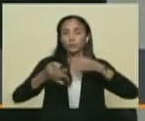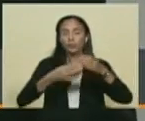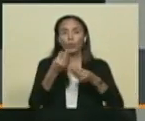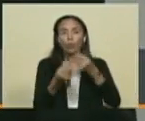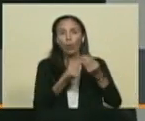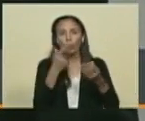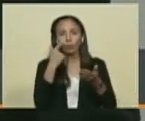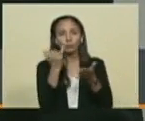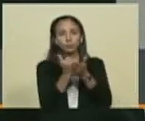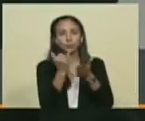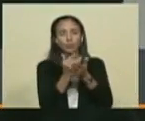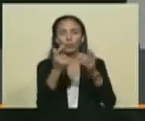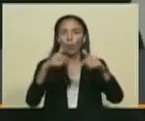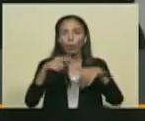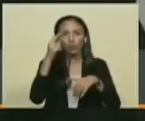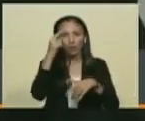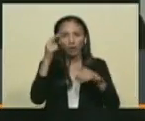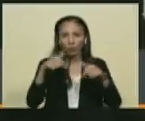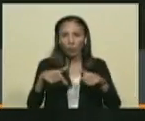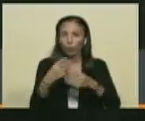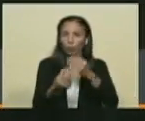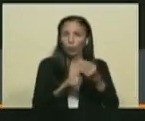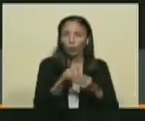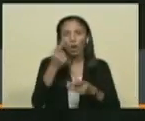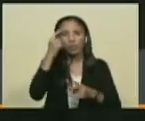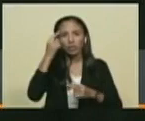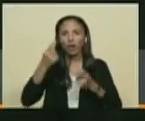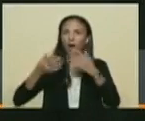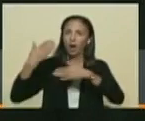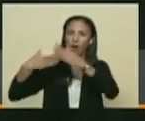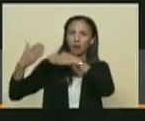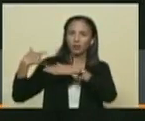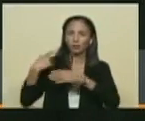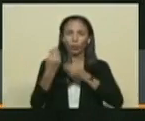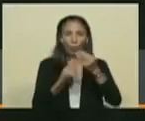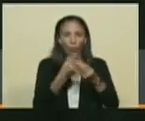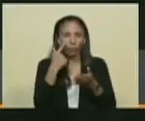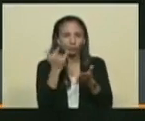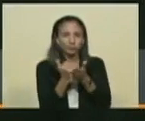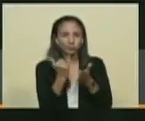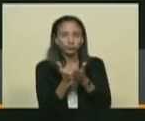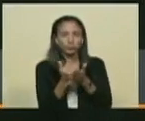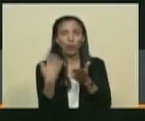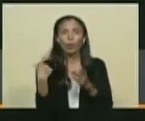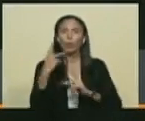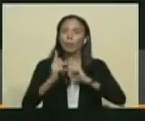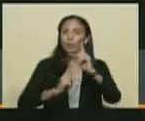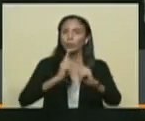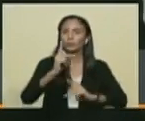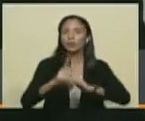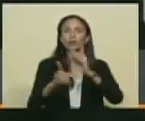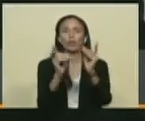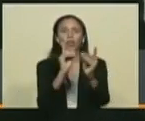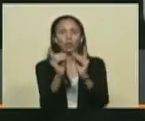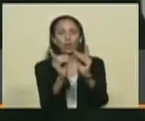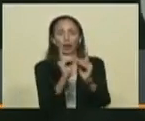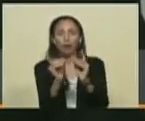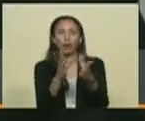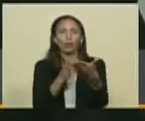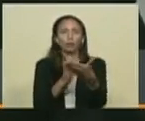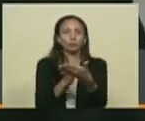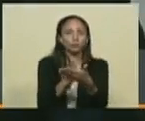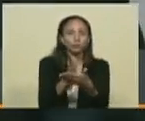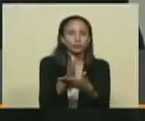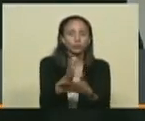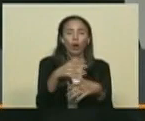observado el día de hoy y en los días precedentes, con respecto al proceso de negociación política